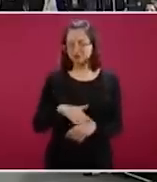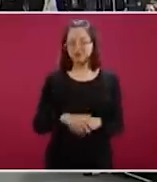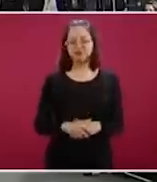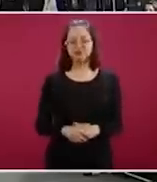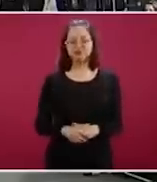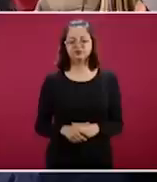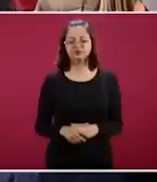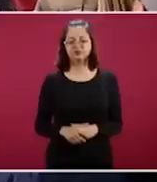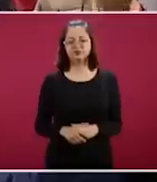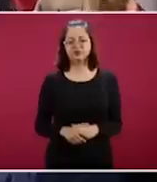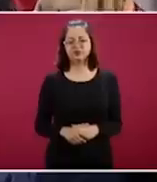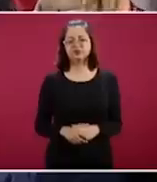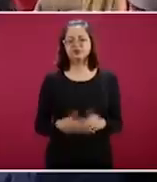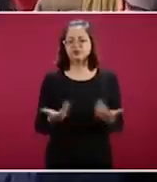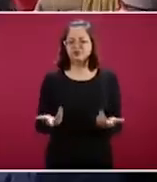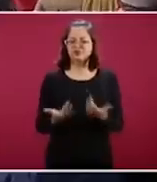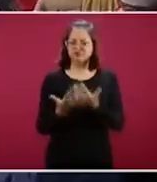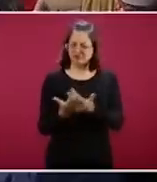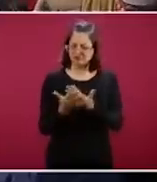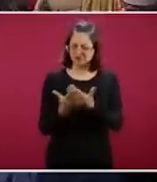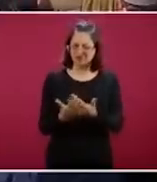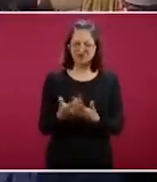Vamos a esperar, es que es interesante.